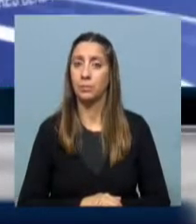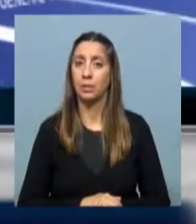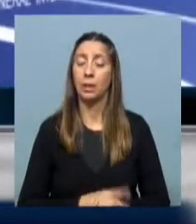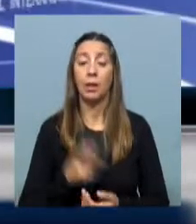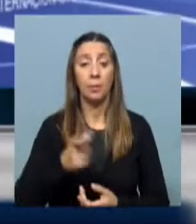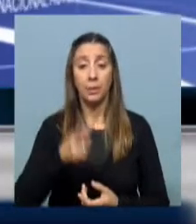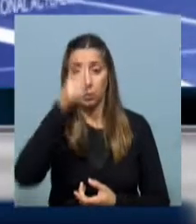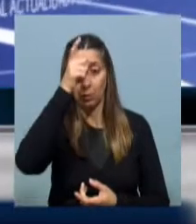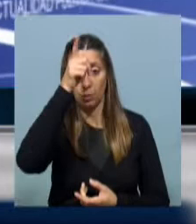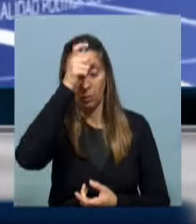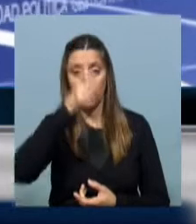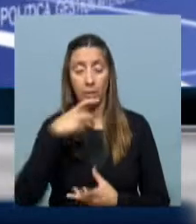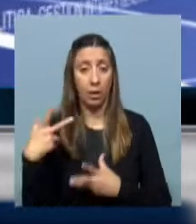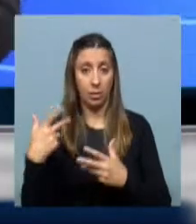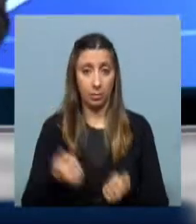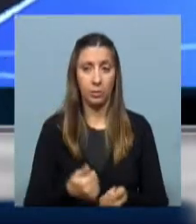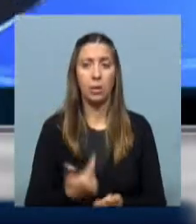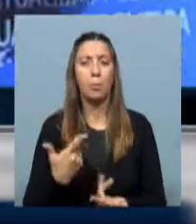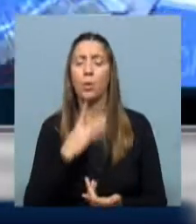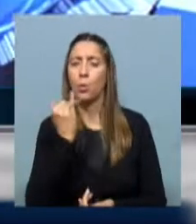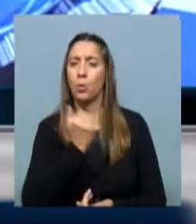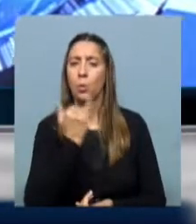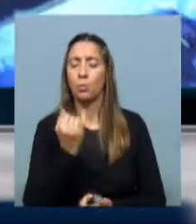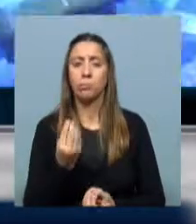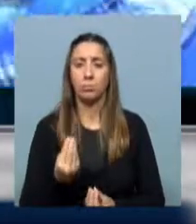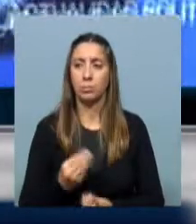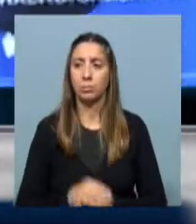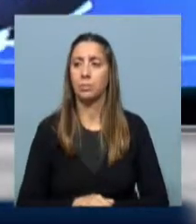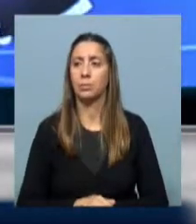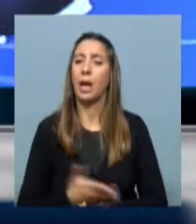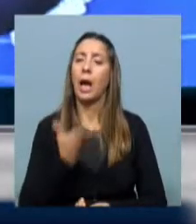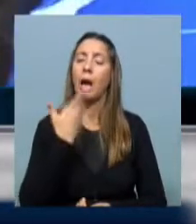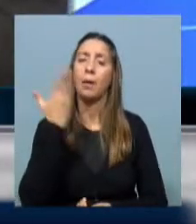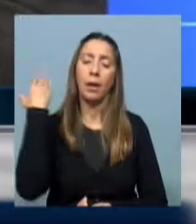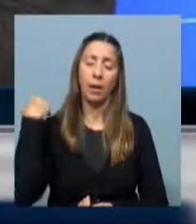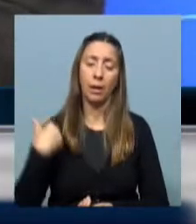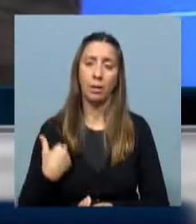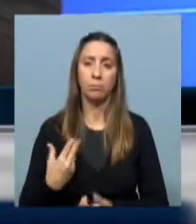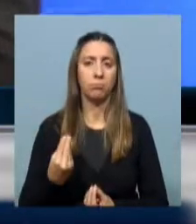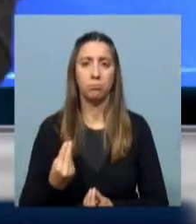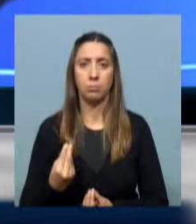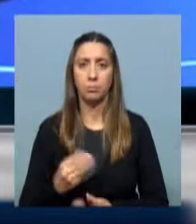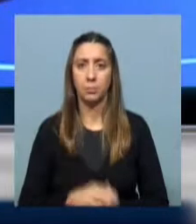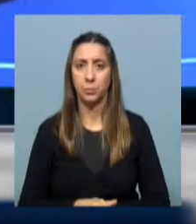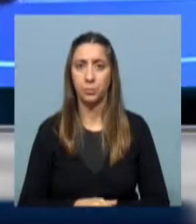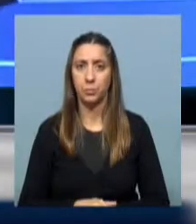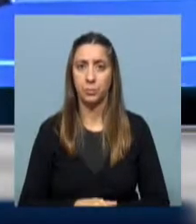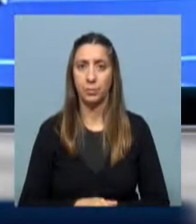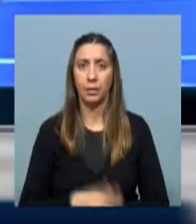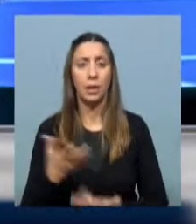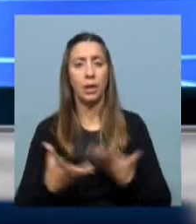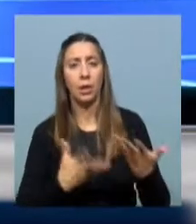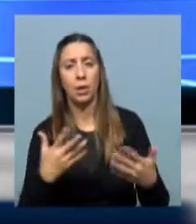acudiendo bomberos voluntarios de Villa Mercedes. ¿Cómo se puede explicar, ya lo hablaba Páez en el primer bloque, pero cómo se puede explicar esto de las